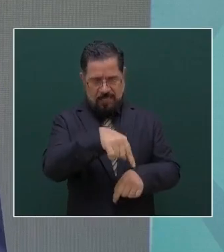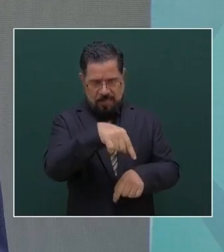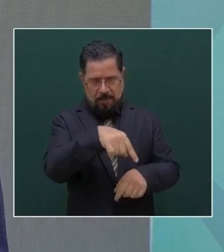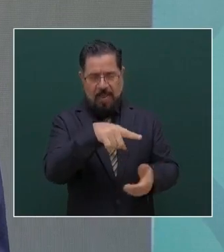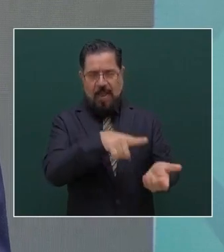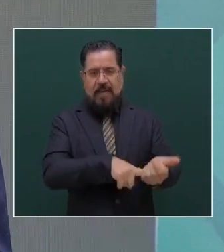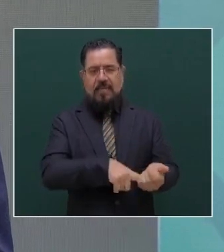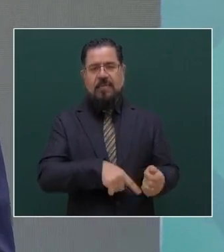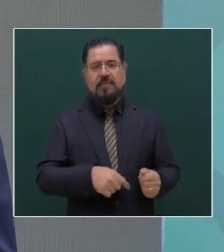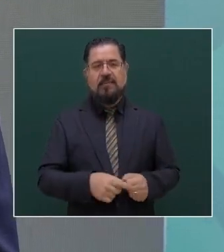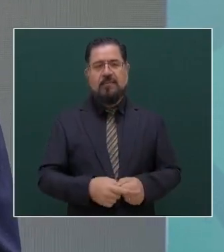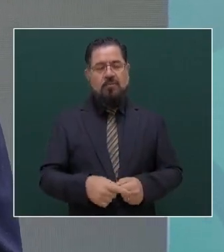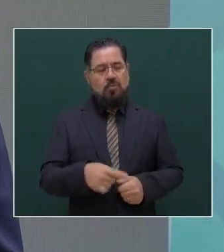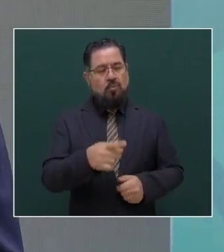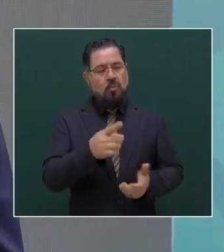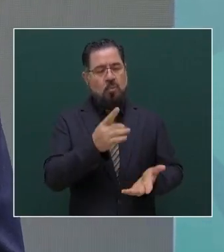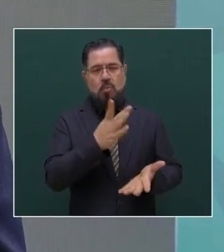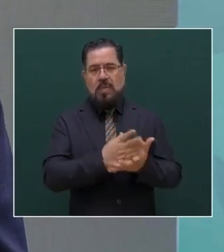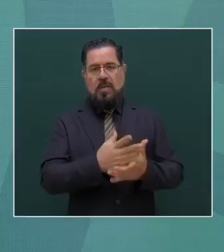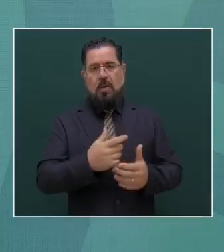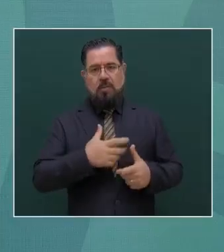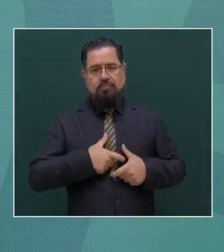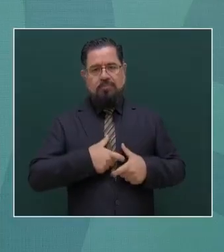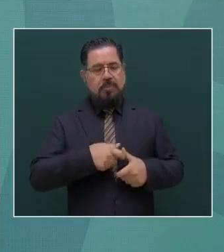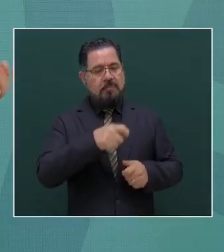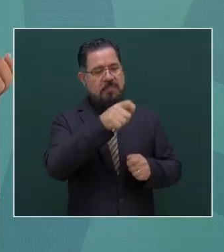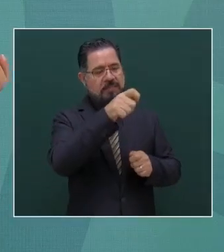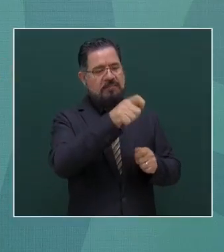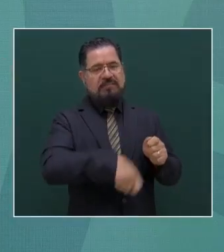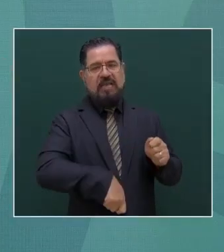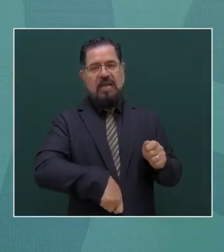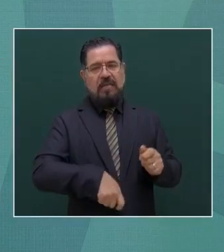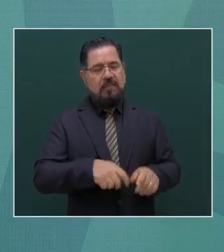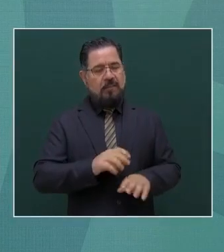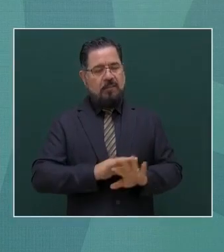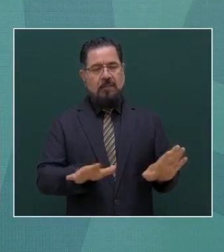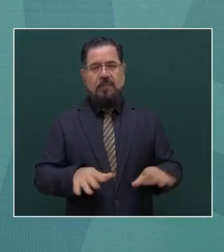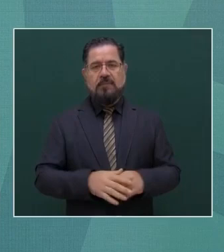nada más chequen tarjeta, porque era mejor.